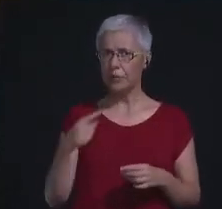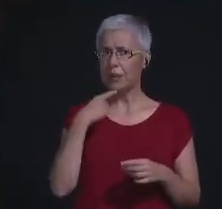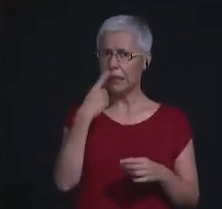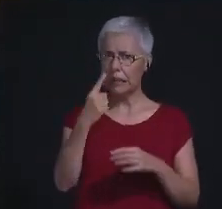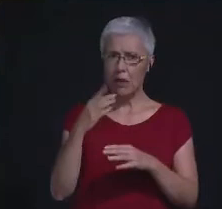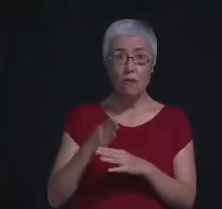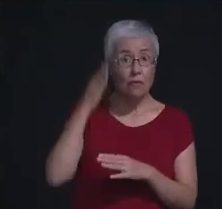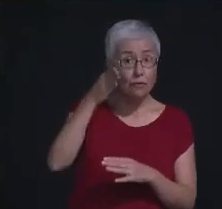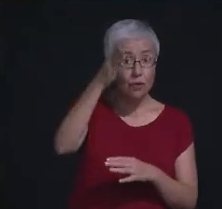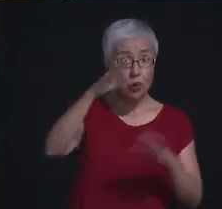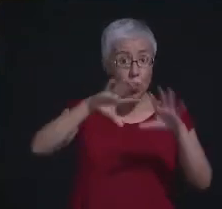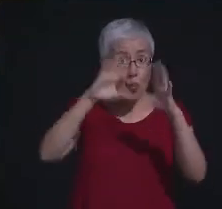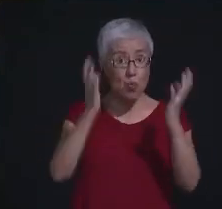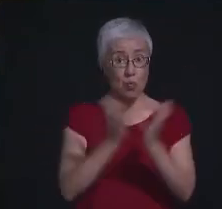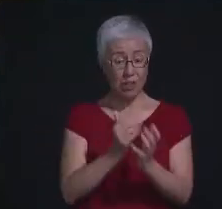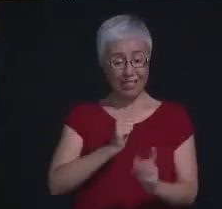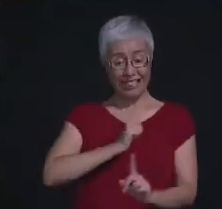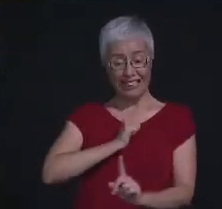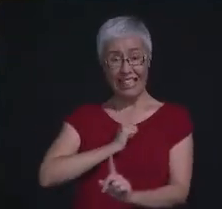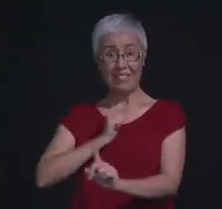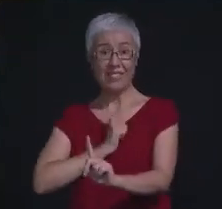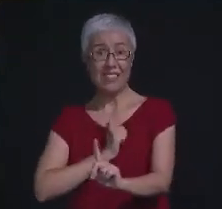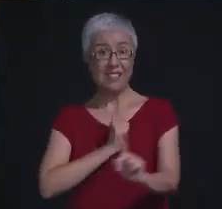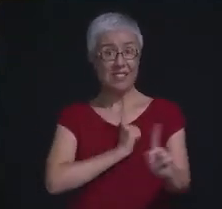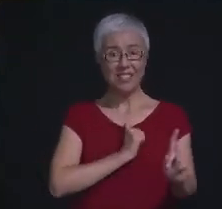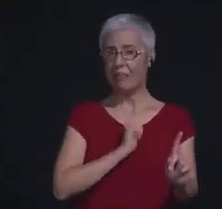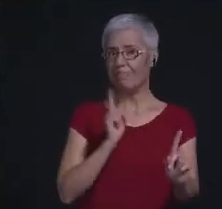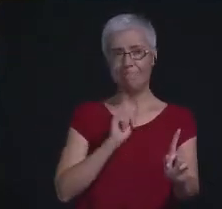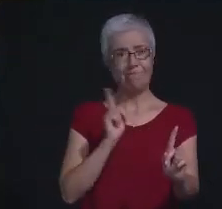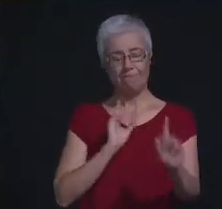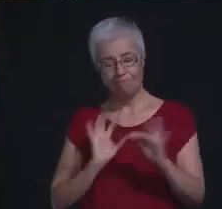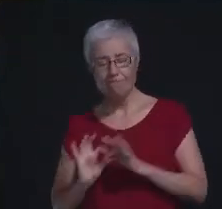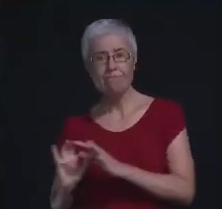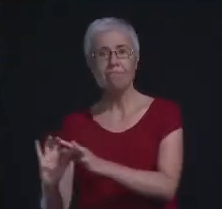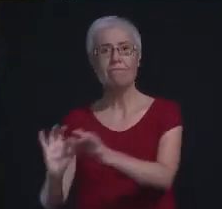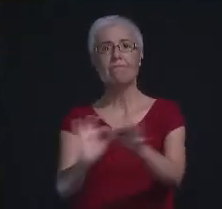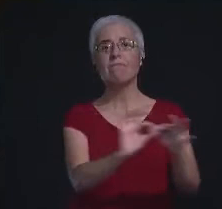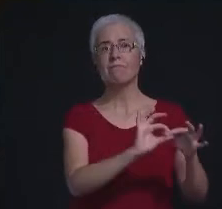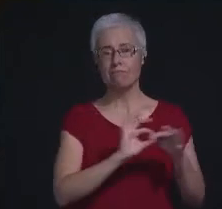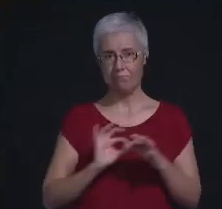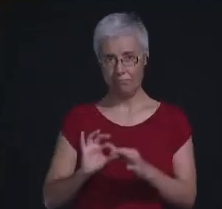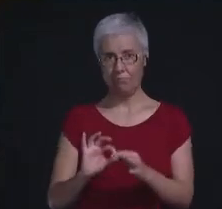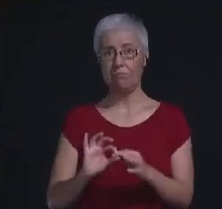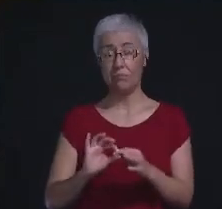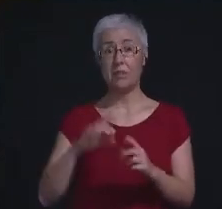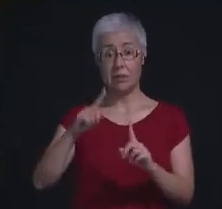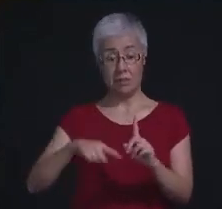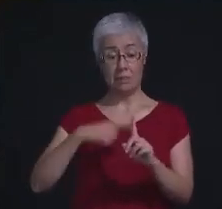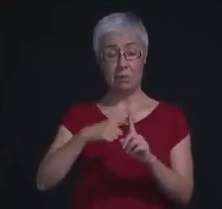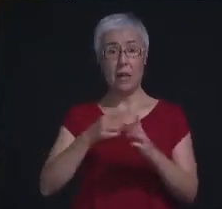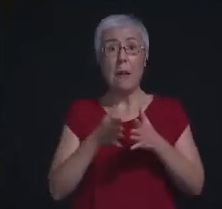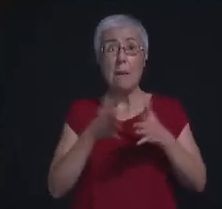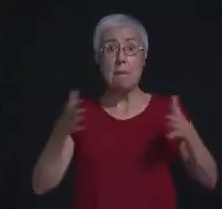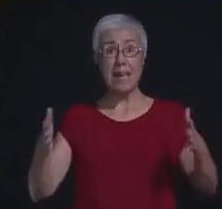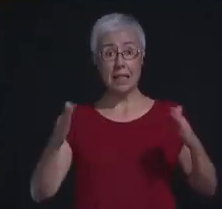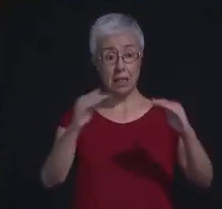separación. Tendremos a gente muy referente como David Vegara o como Antonio Brufau, de grandes corporaciones que están intentando hacer un